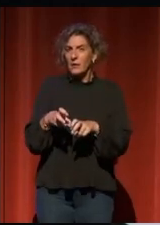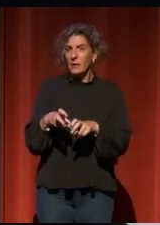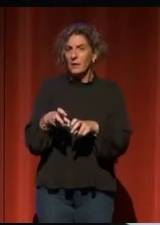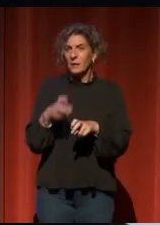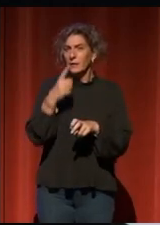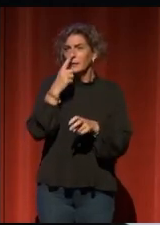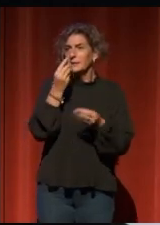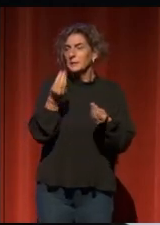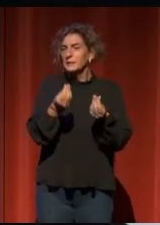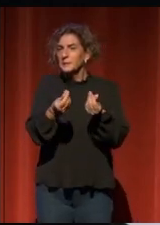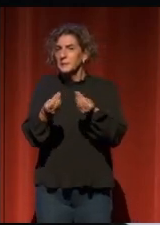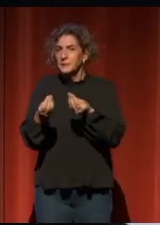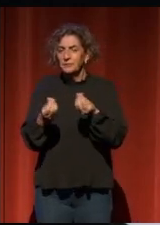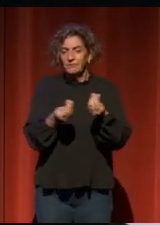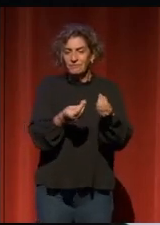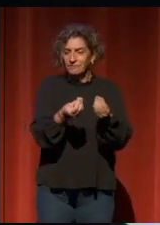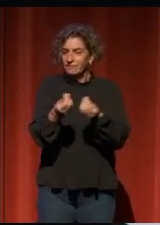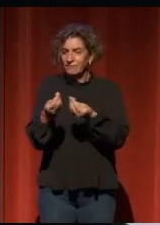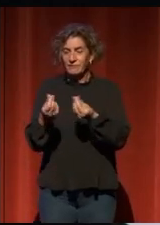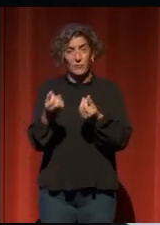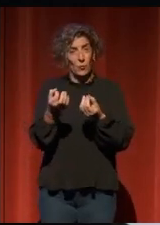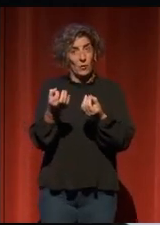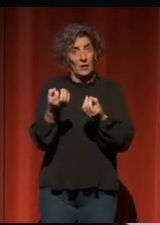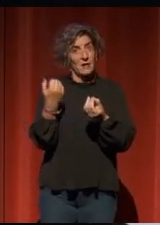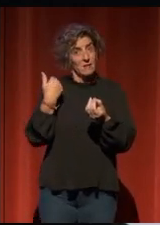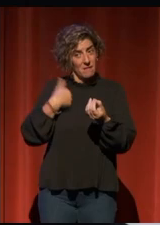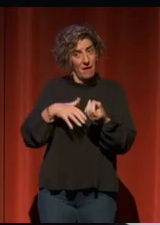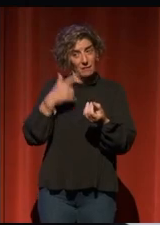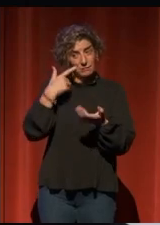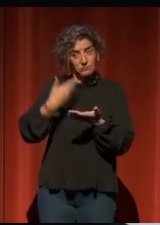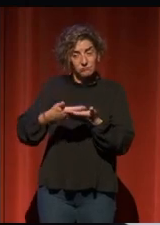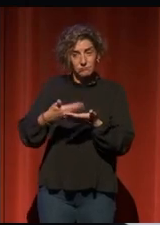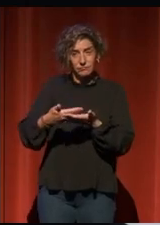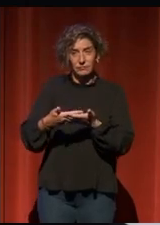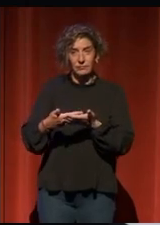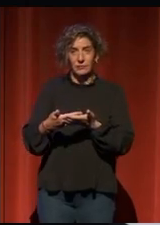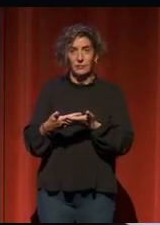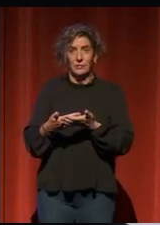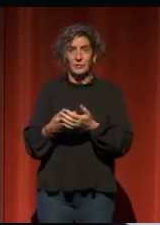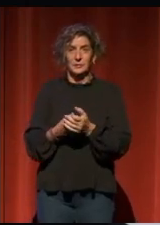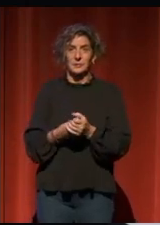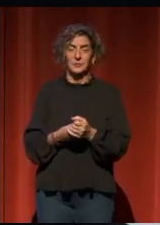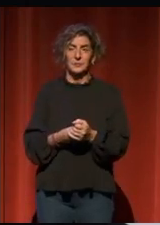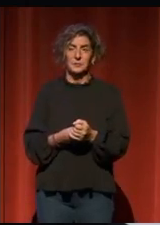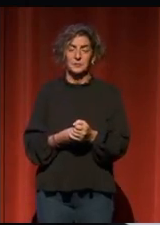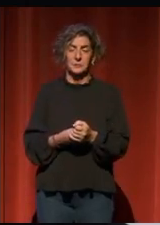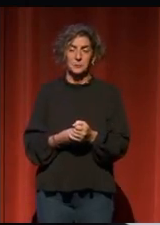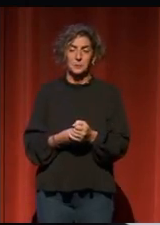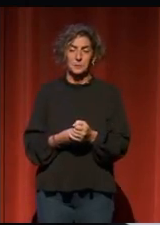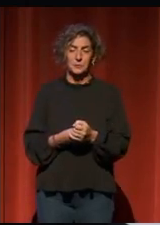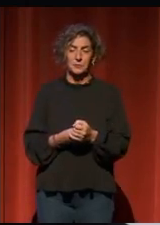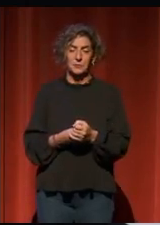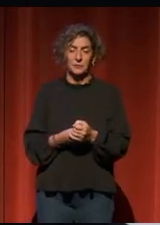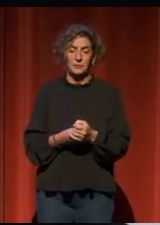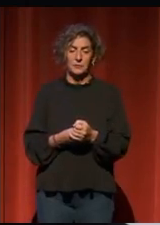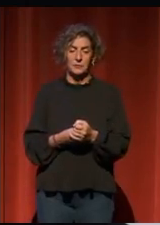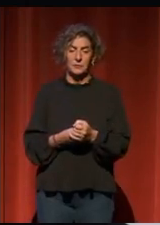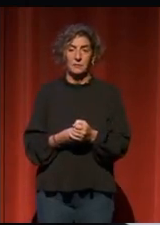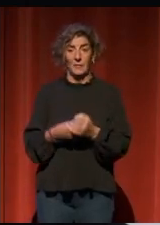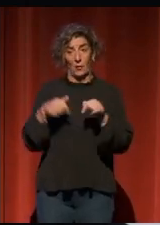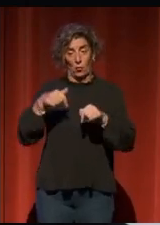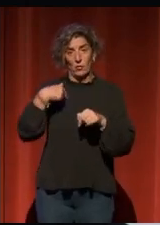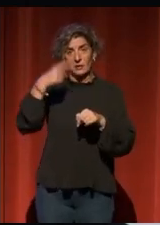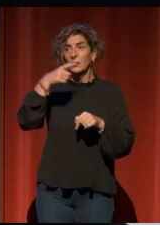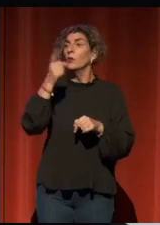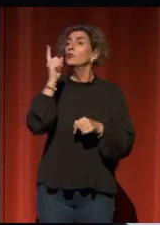hoy vivo con más o menos certeza y lo que hoy tengo por sabido. y no solo por